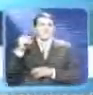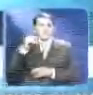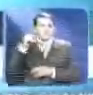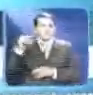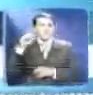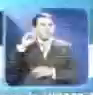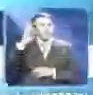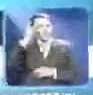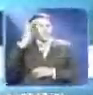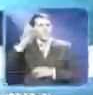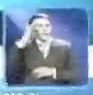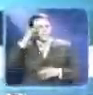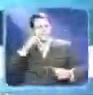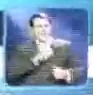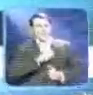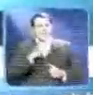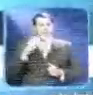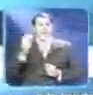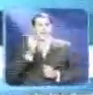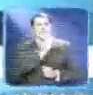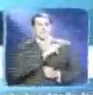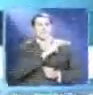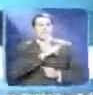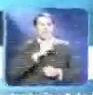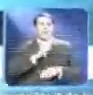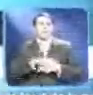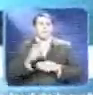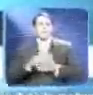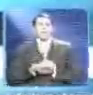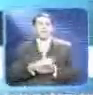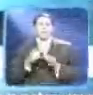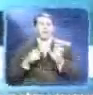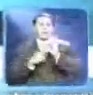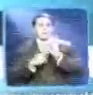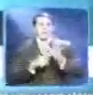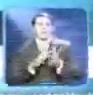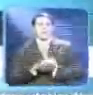es lo que ellos plantean, ellos no creen en las autoridades